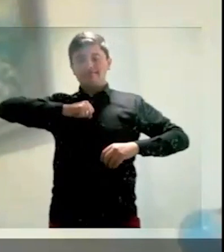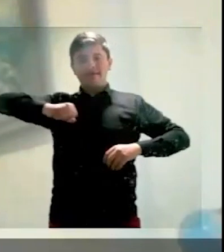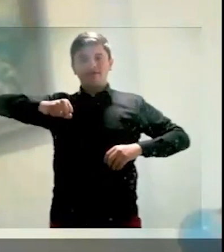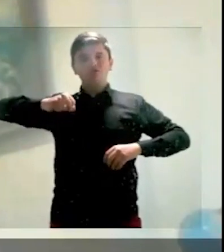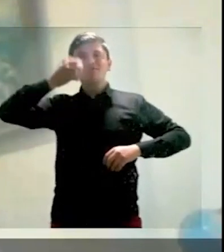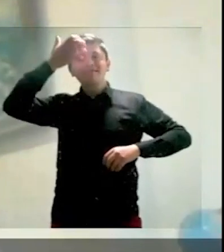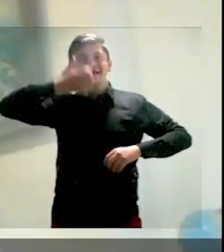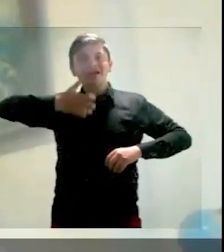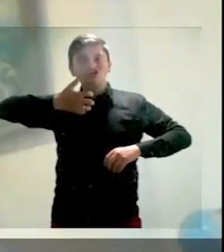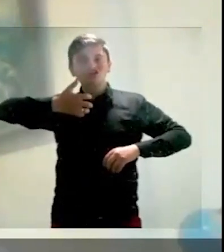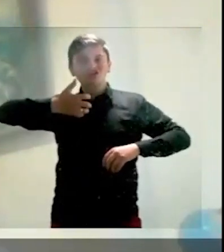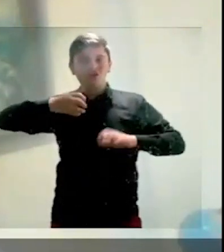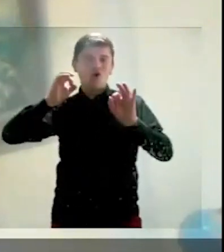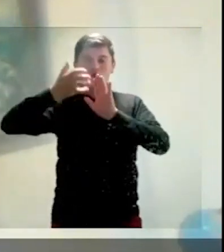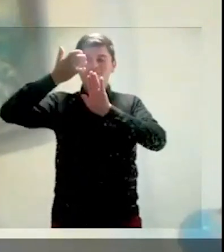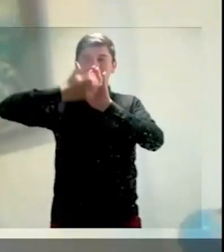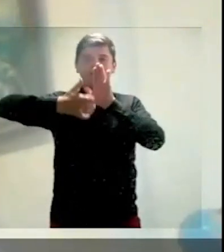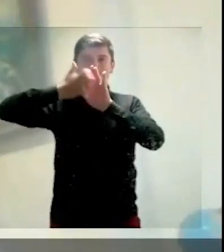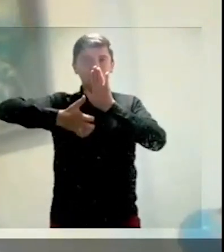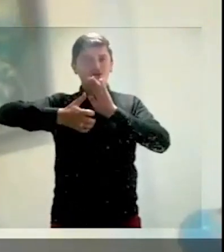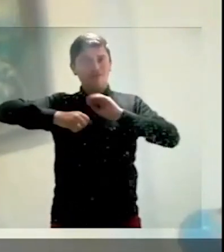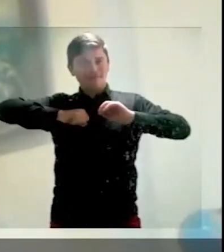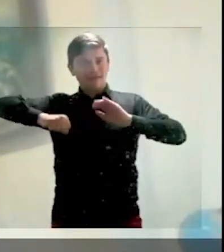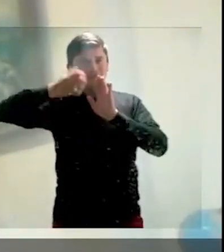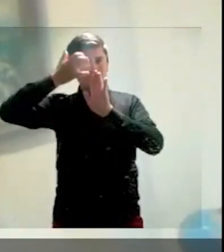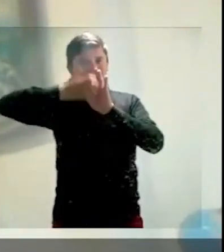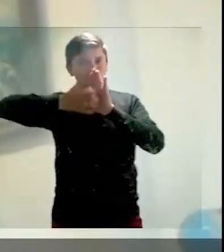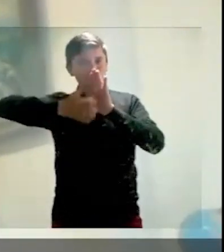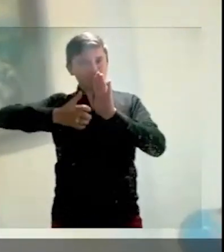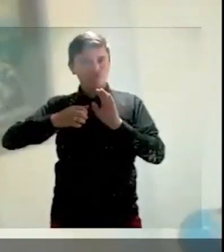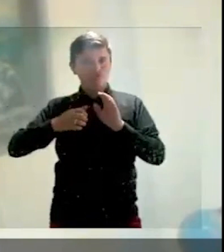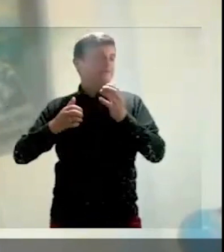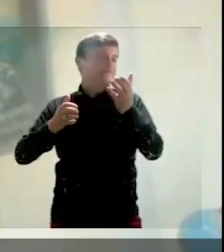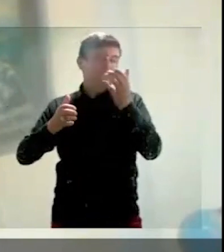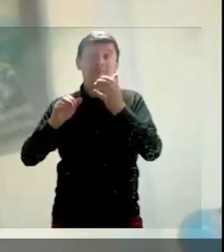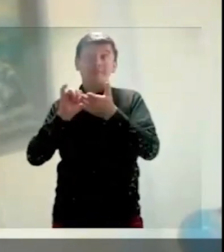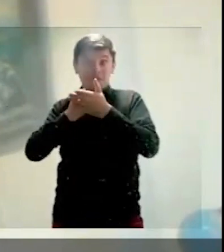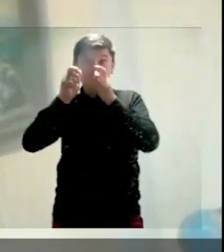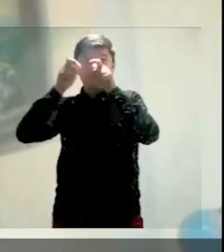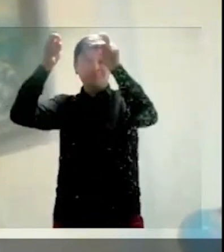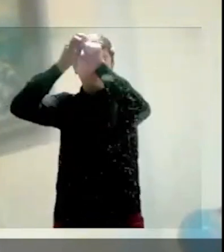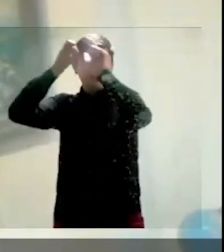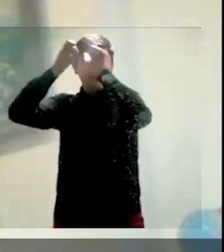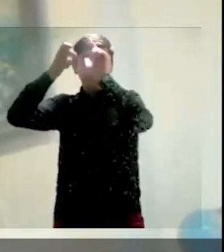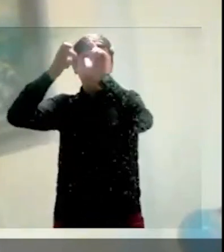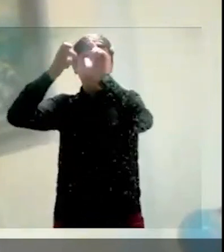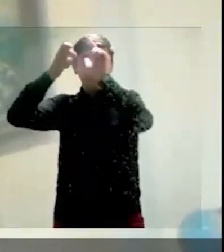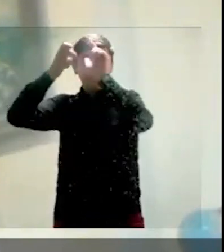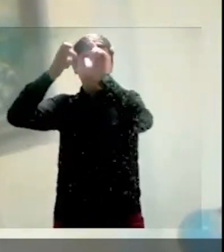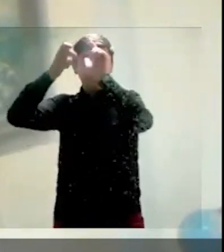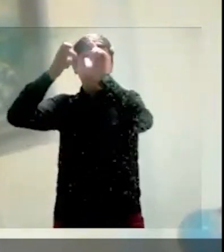hace rato le tiene puesto el ojo, digamos. Le está haciendo un seguimiento y un